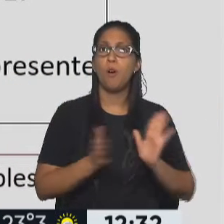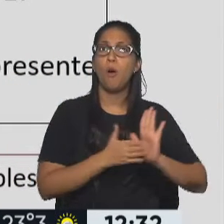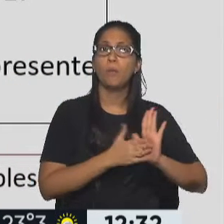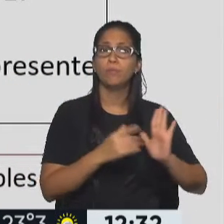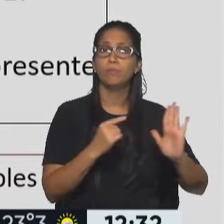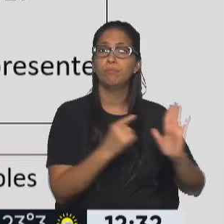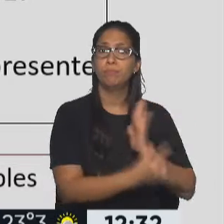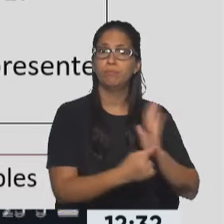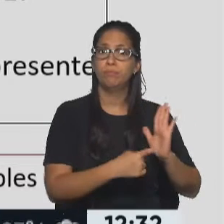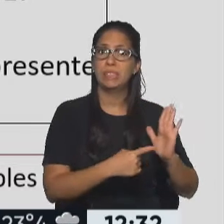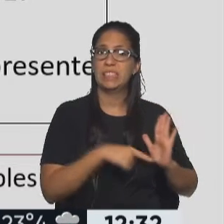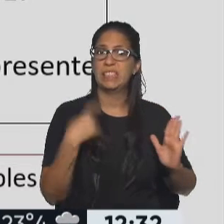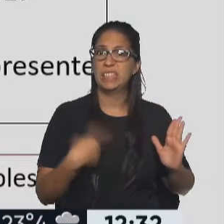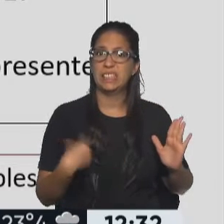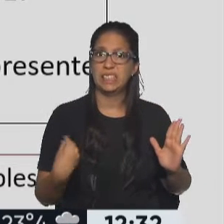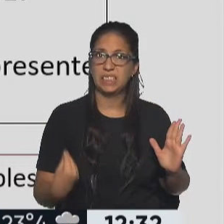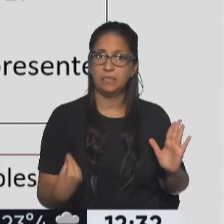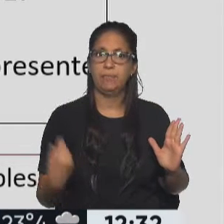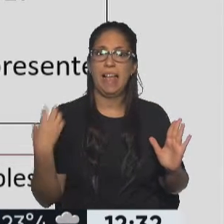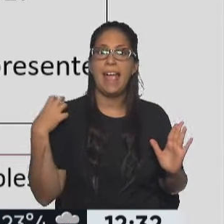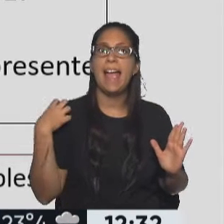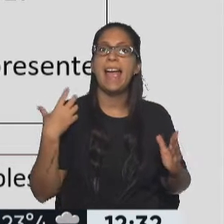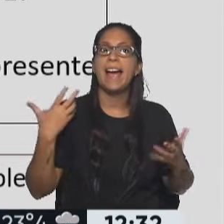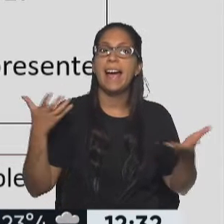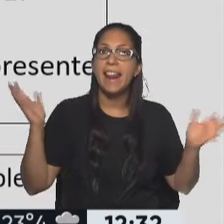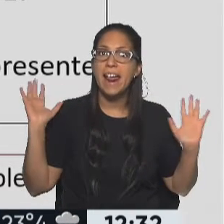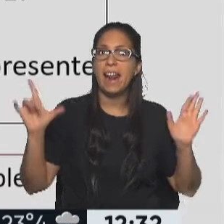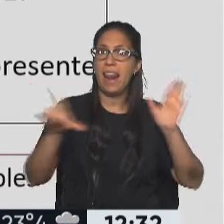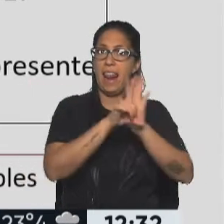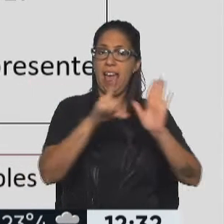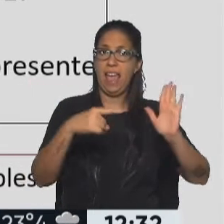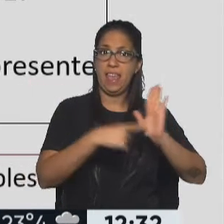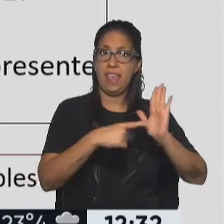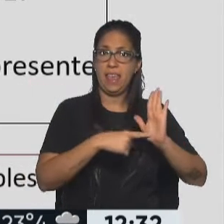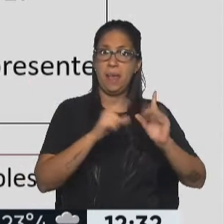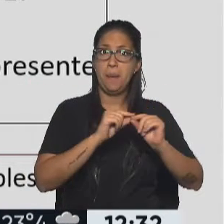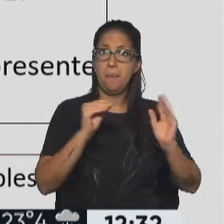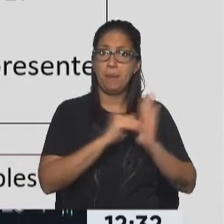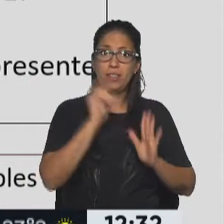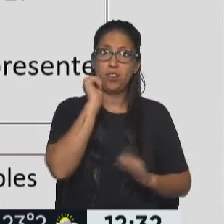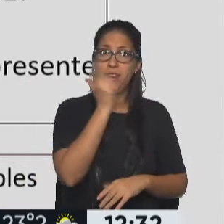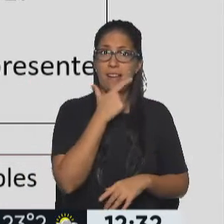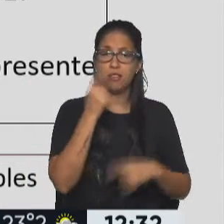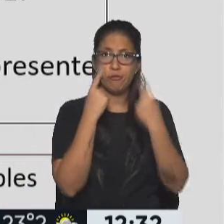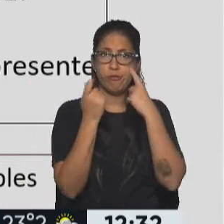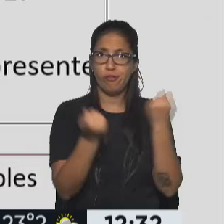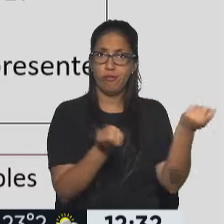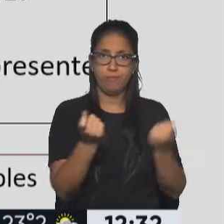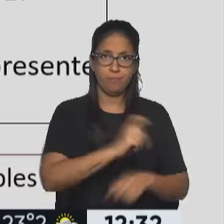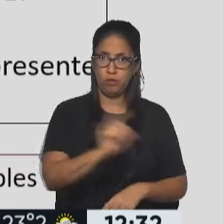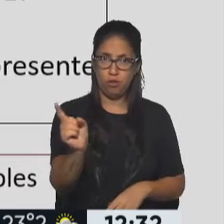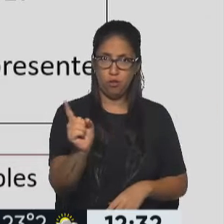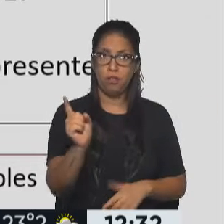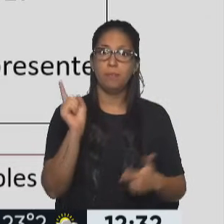está diciendo usted, ¿no? Normalmente, o sea, de acuerdo a ley, el precio de gas no es regulado, mientras que